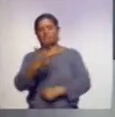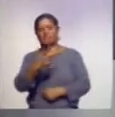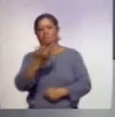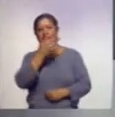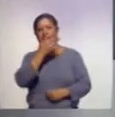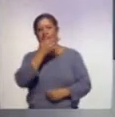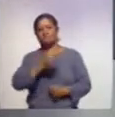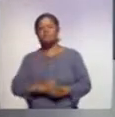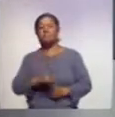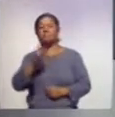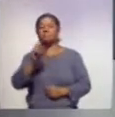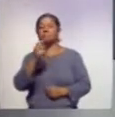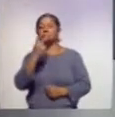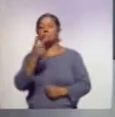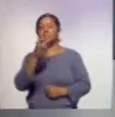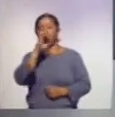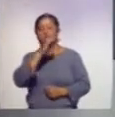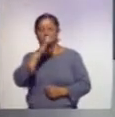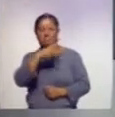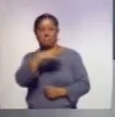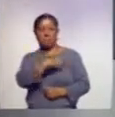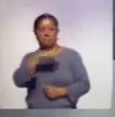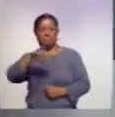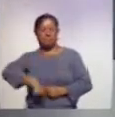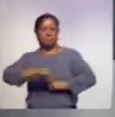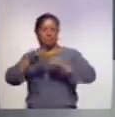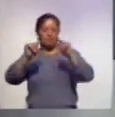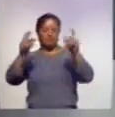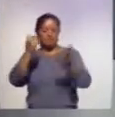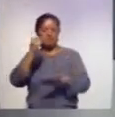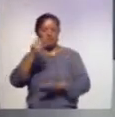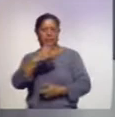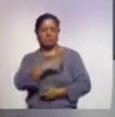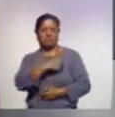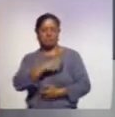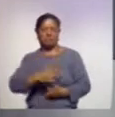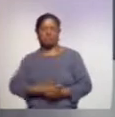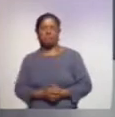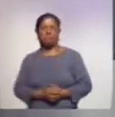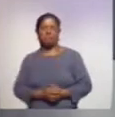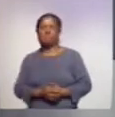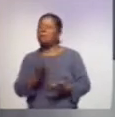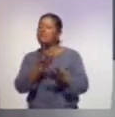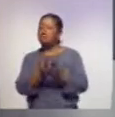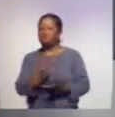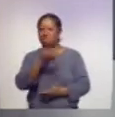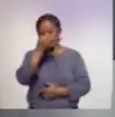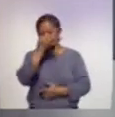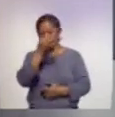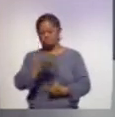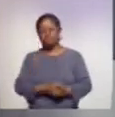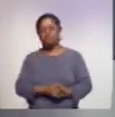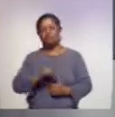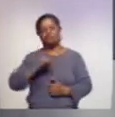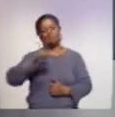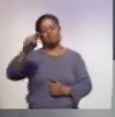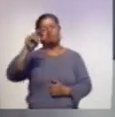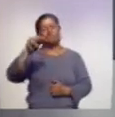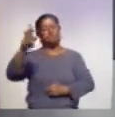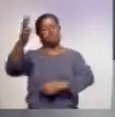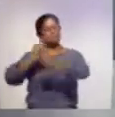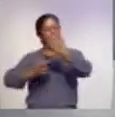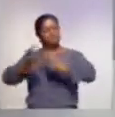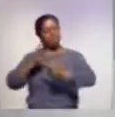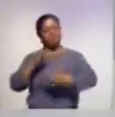2:13, hay 22 grados la temperatura aquí en Tlaxcala capital. Permítanos una pausa que es muy breve, no se vaya,